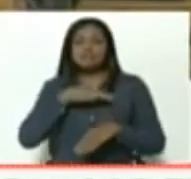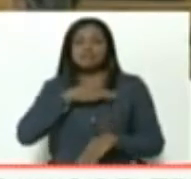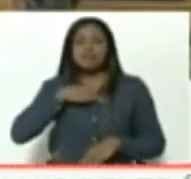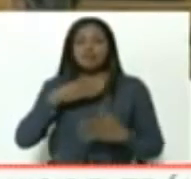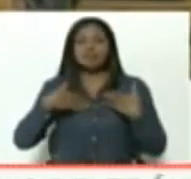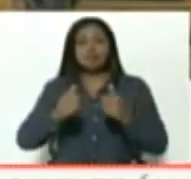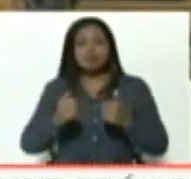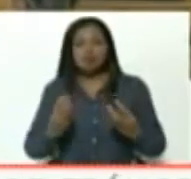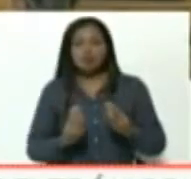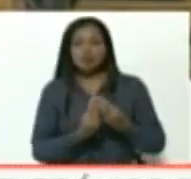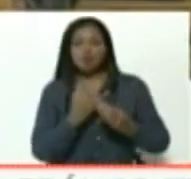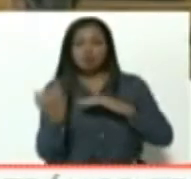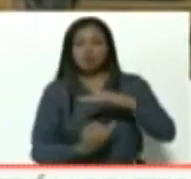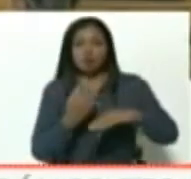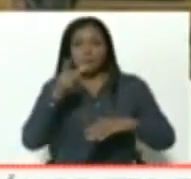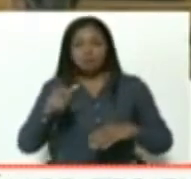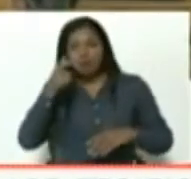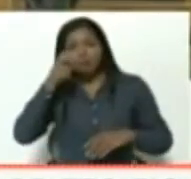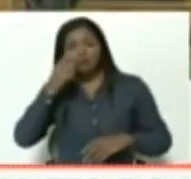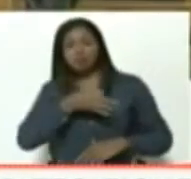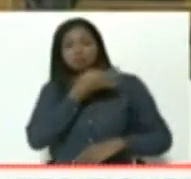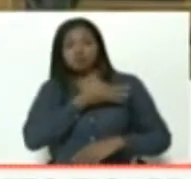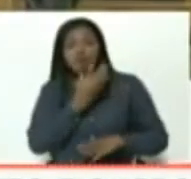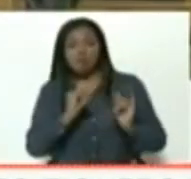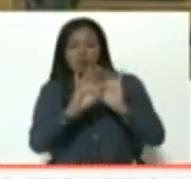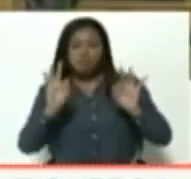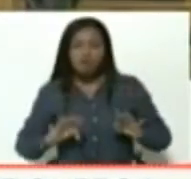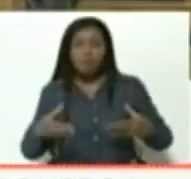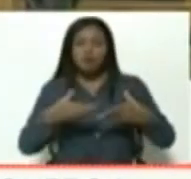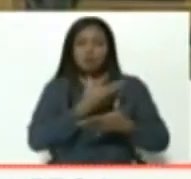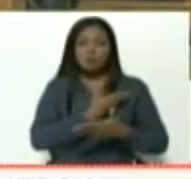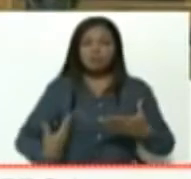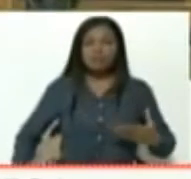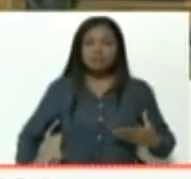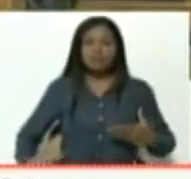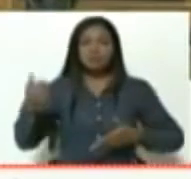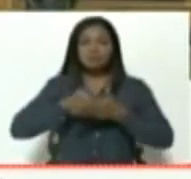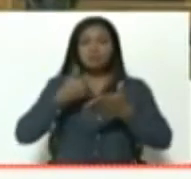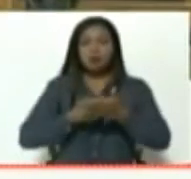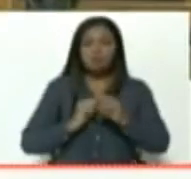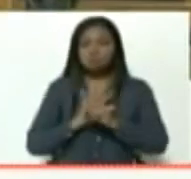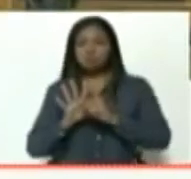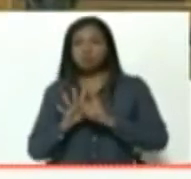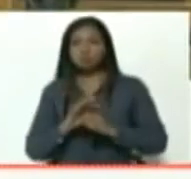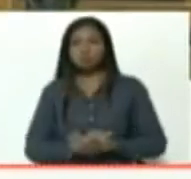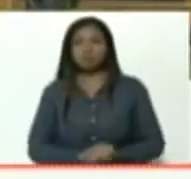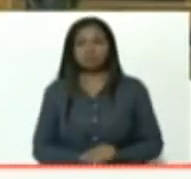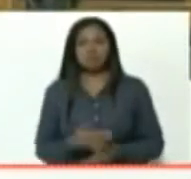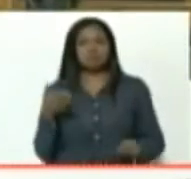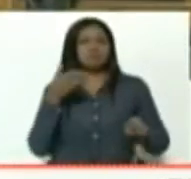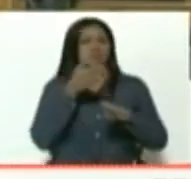la Salud, del Instituto Venezolano de los Seguros Sociales y de la Comisión Presidencial para el Combate al Coronavirus, se